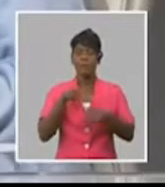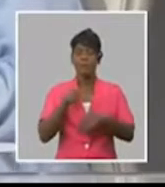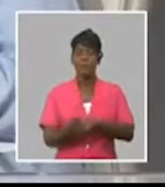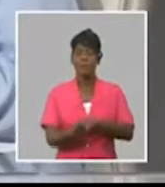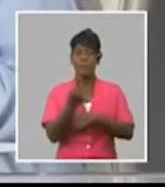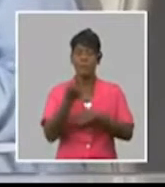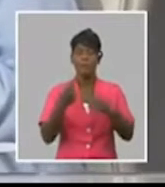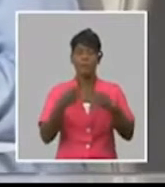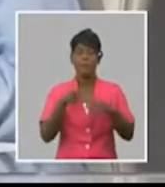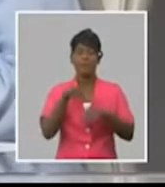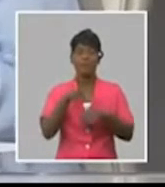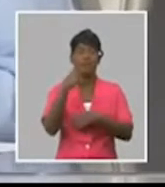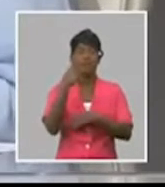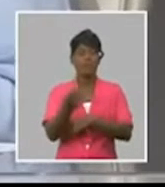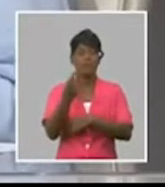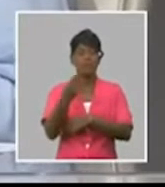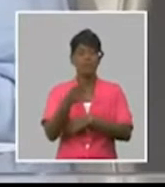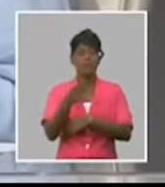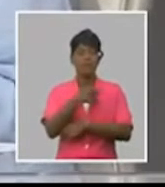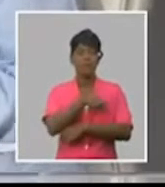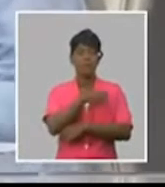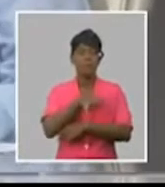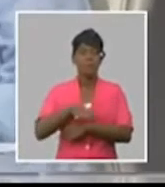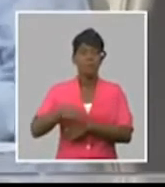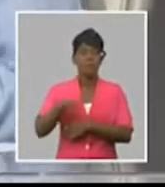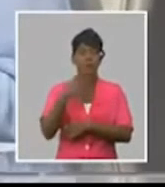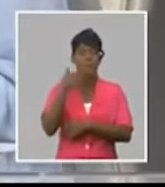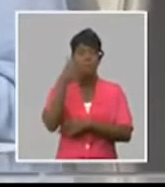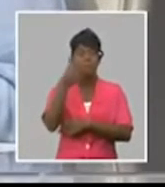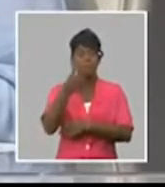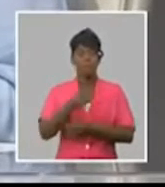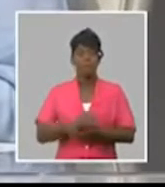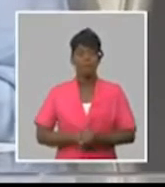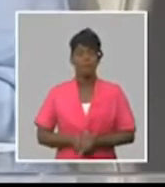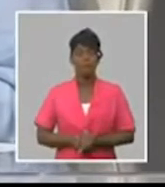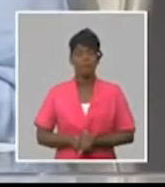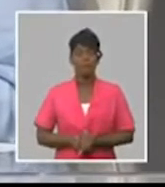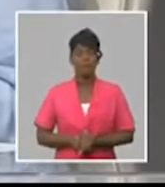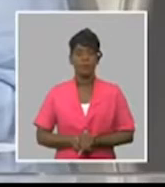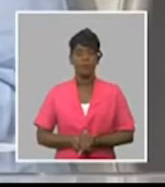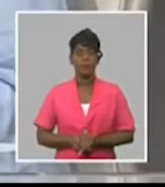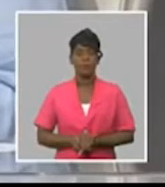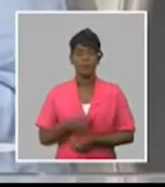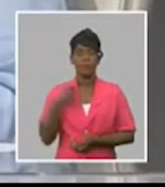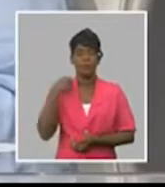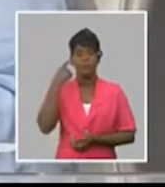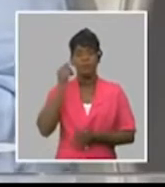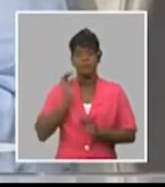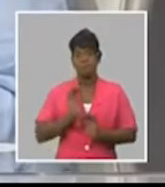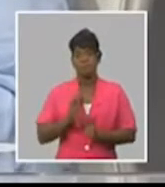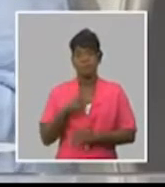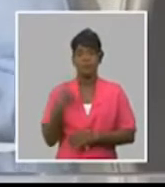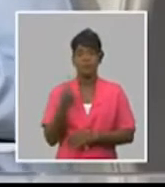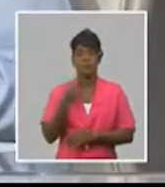se justifica, es necesario hacerla, es para el bien del país. Y yo creo que vamos a agradecer también